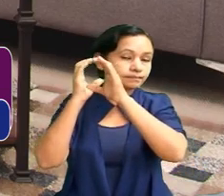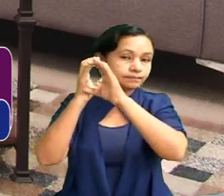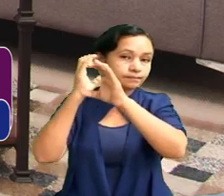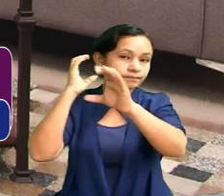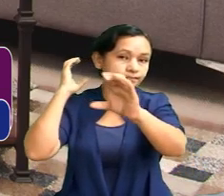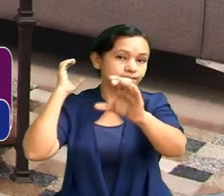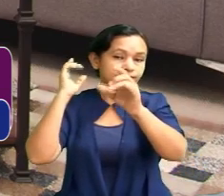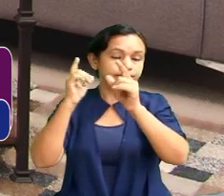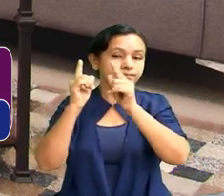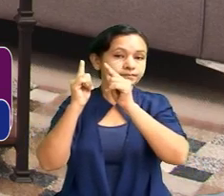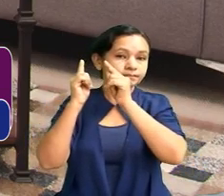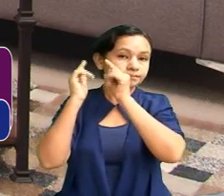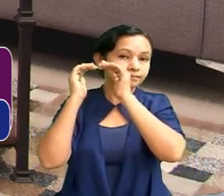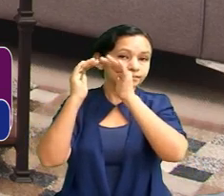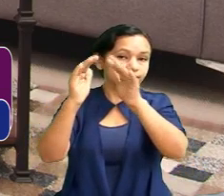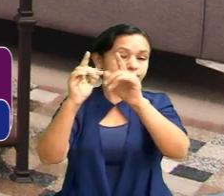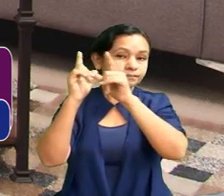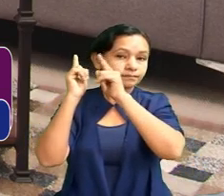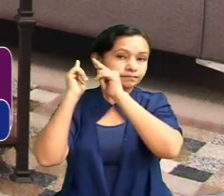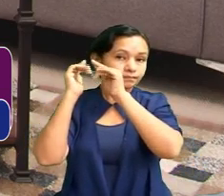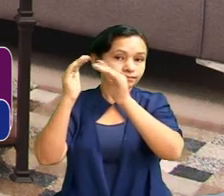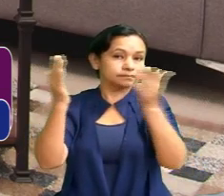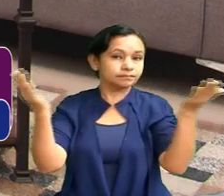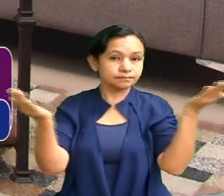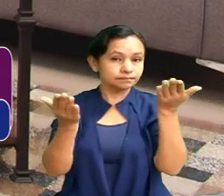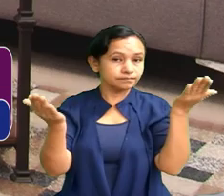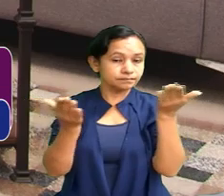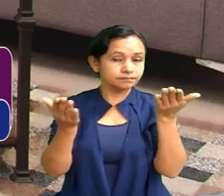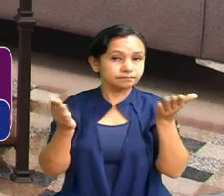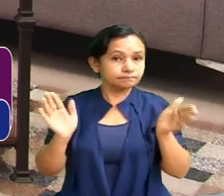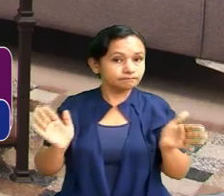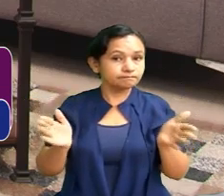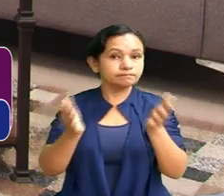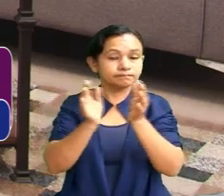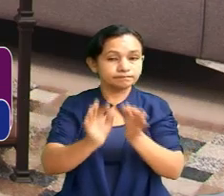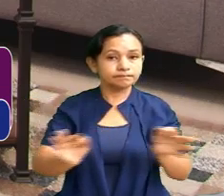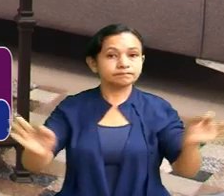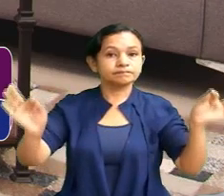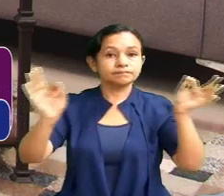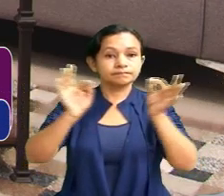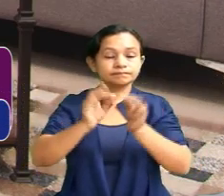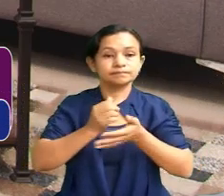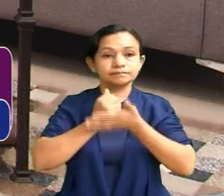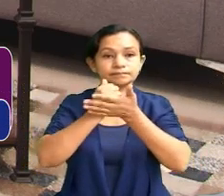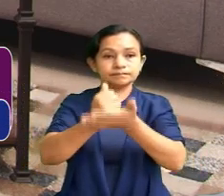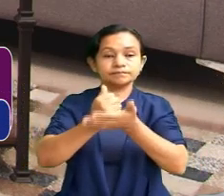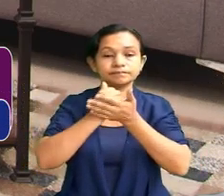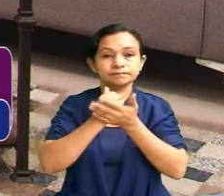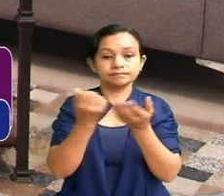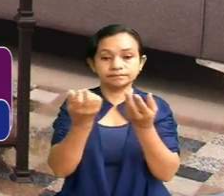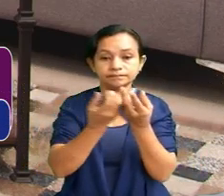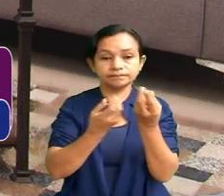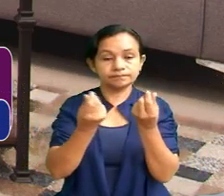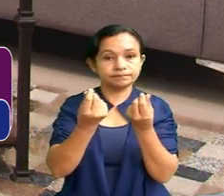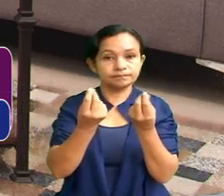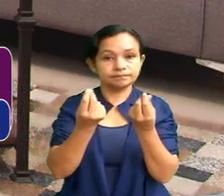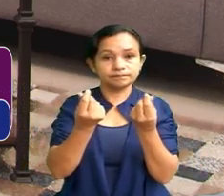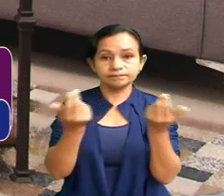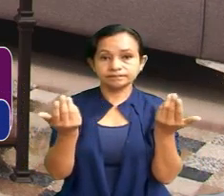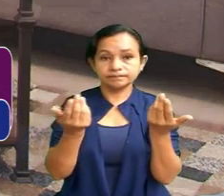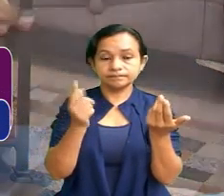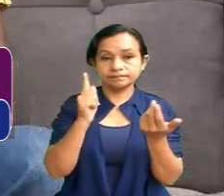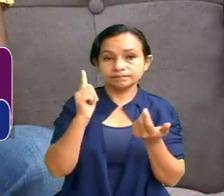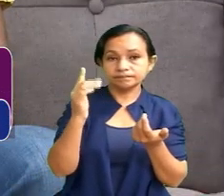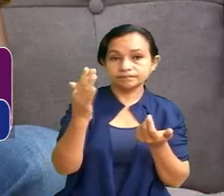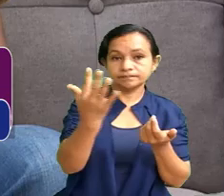es uno de los desde los motores bastante sensibles que ayudan a dinamizar la economía porque no toda la